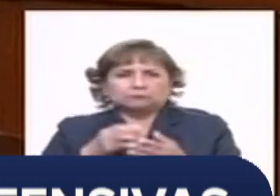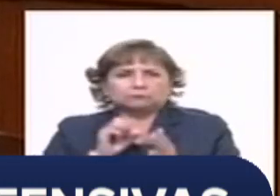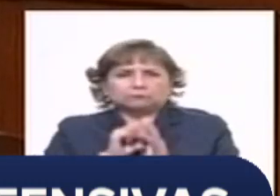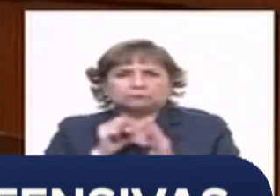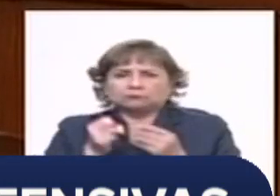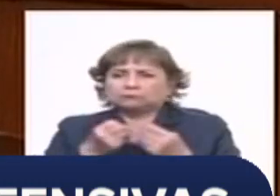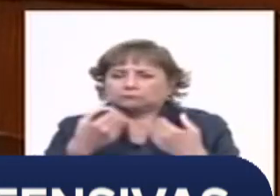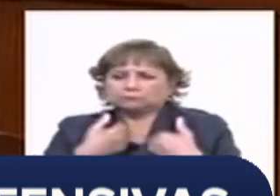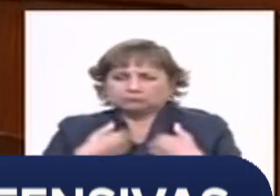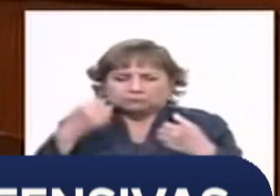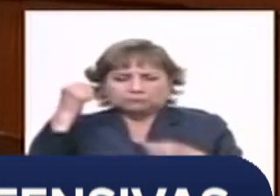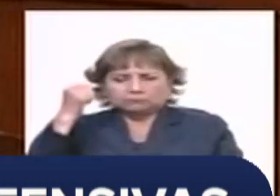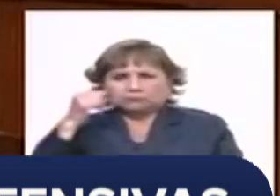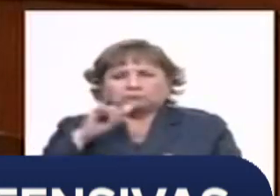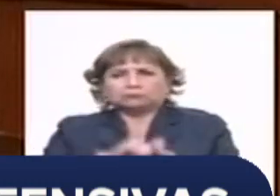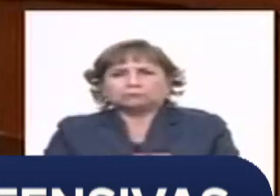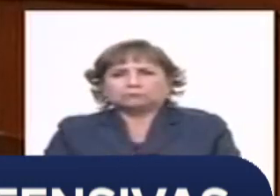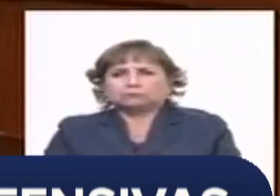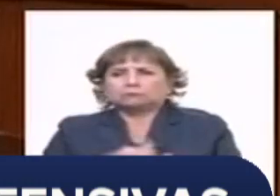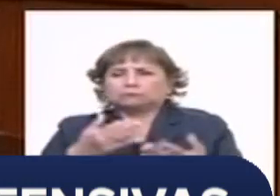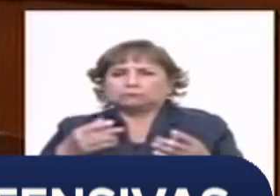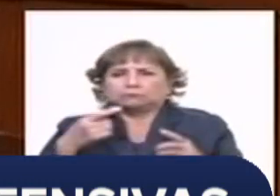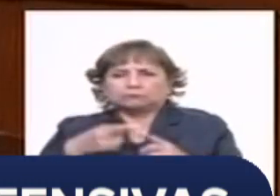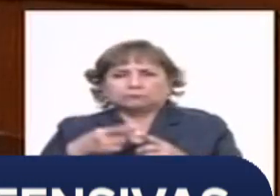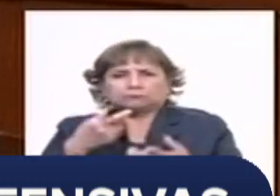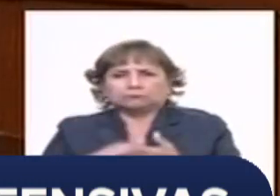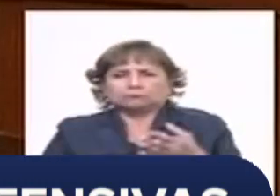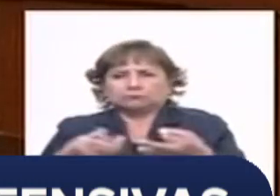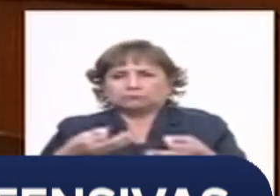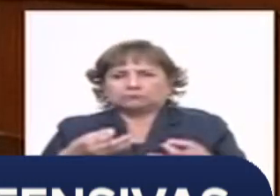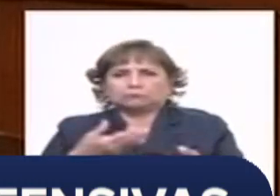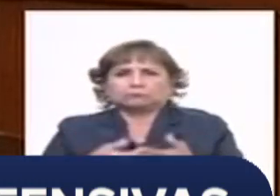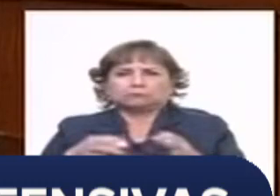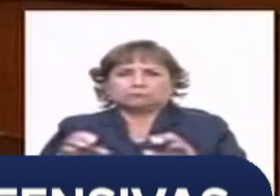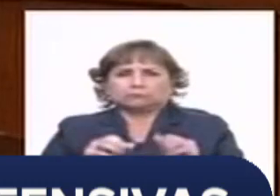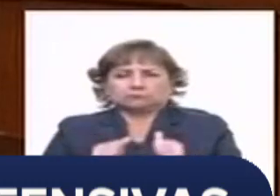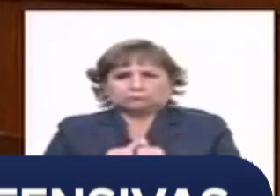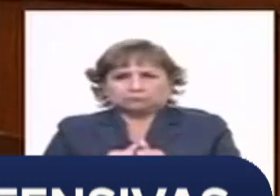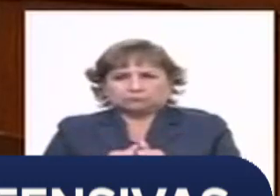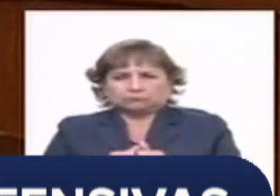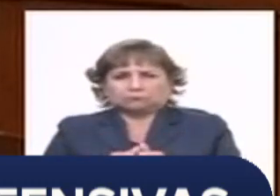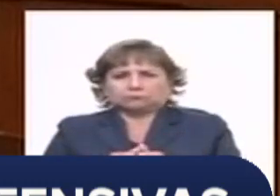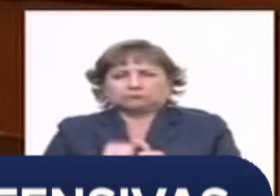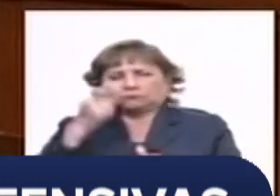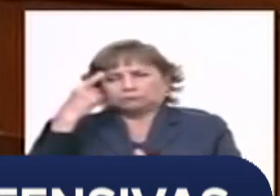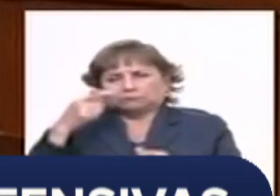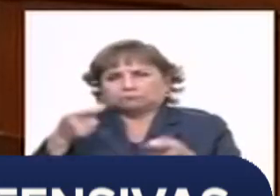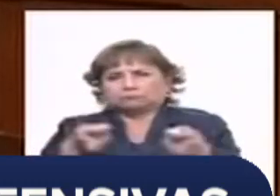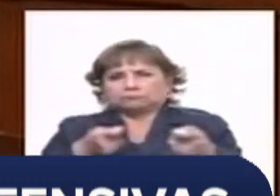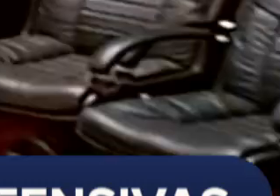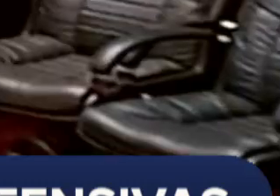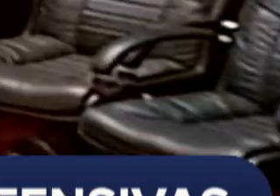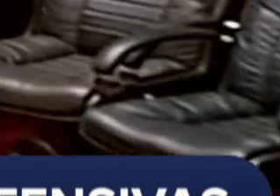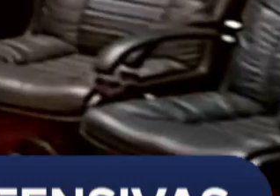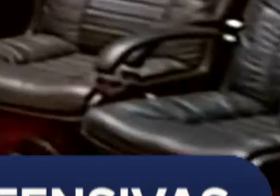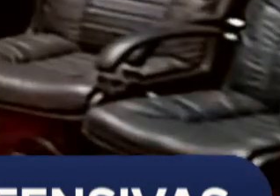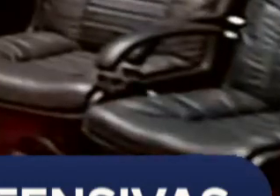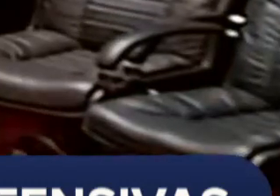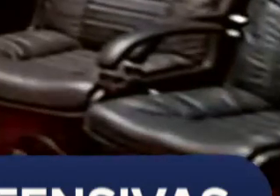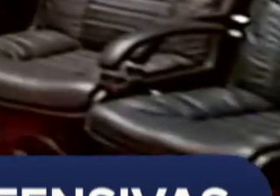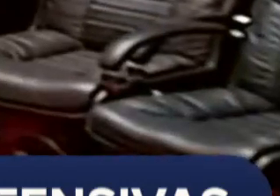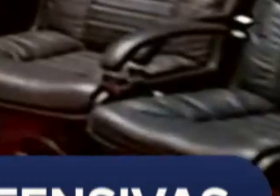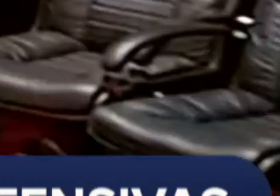directiva, todas de autoría de congresistas de Perú Libre. Todas fueron rechazadas, retiradas o no admitidas en